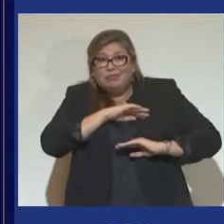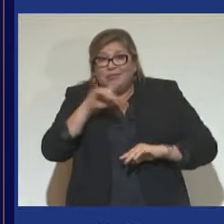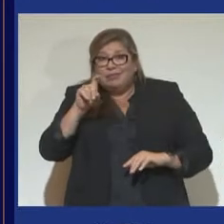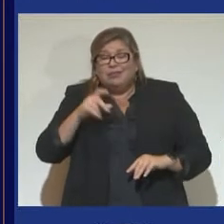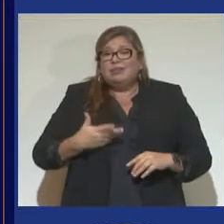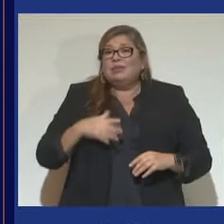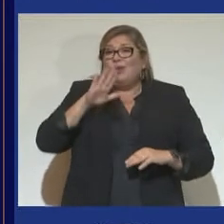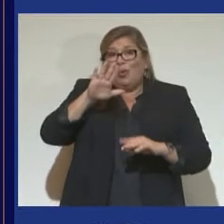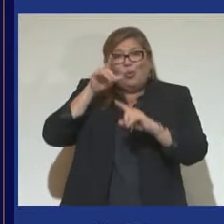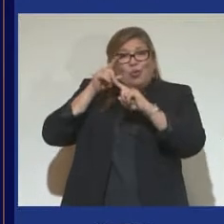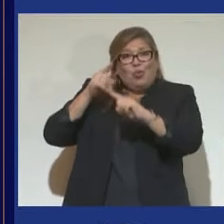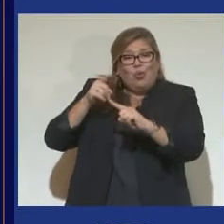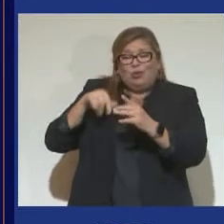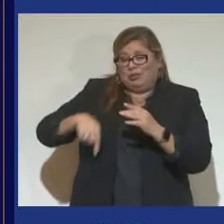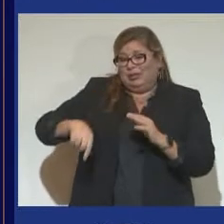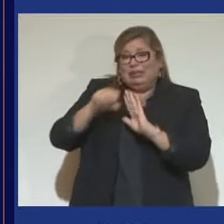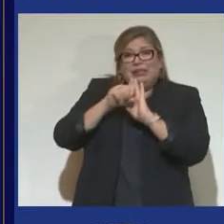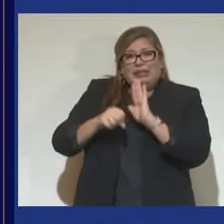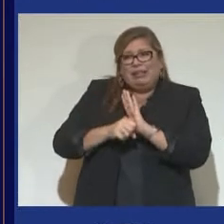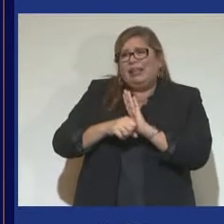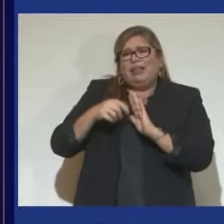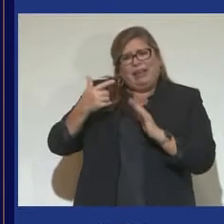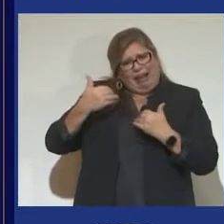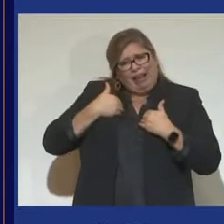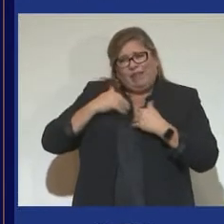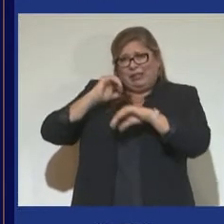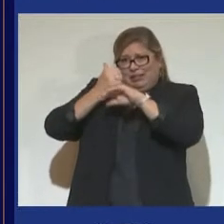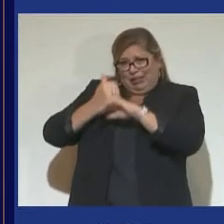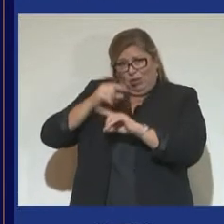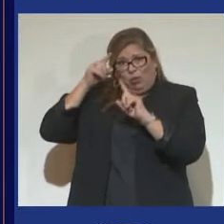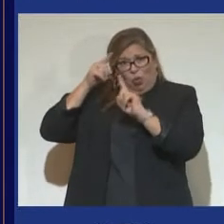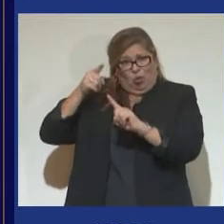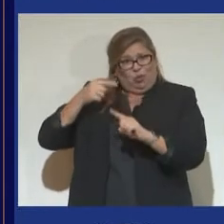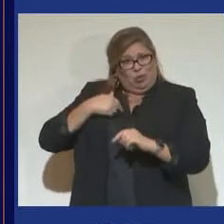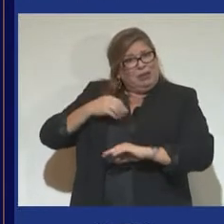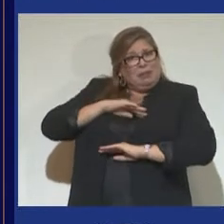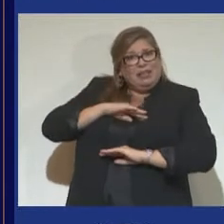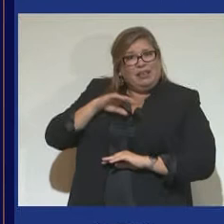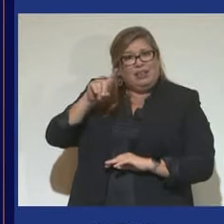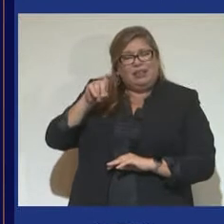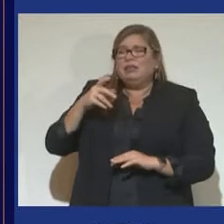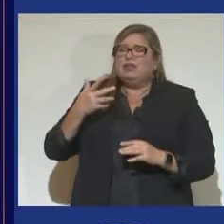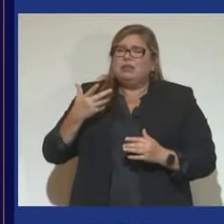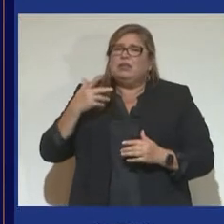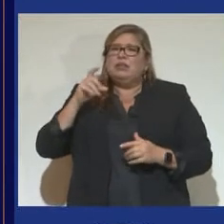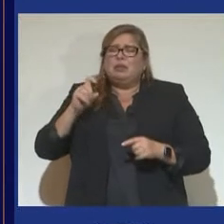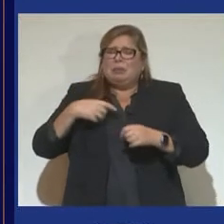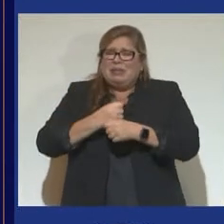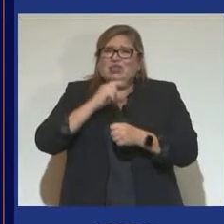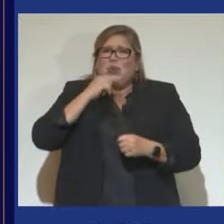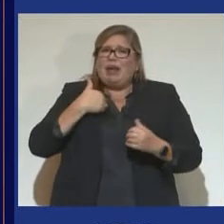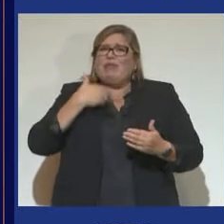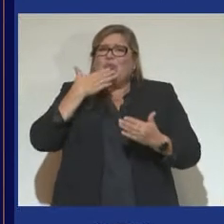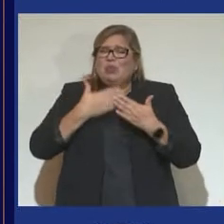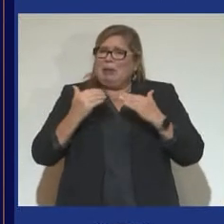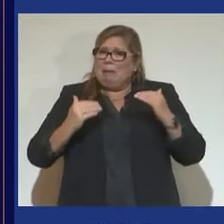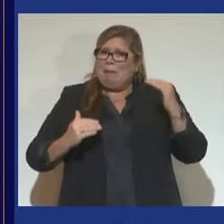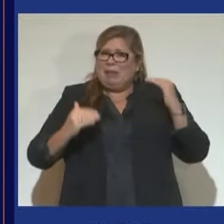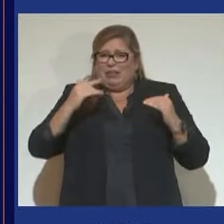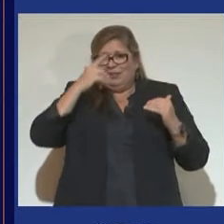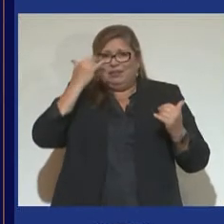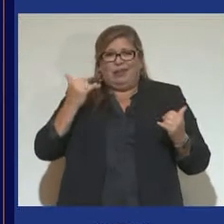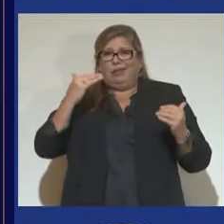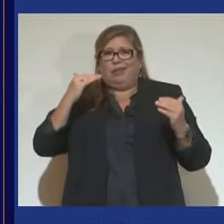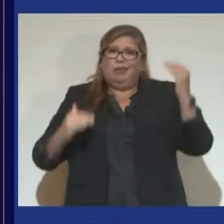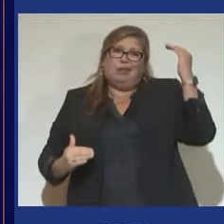y los objetivos que el estado tiene que avanzar para poder crear un balance entre la